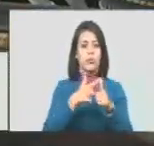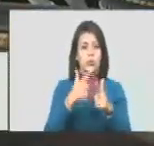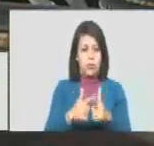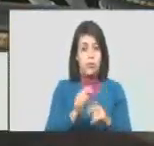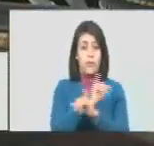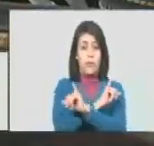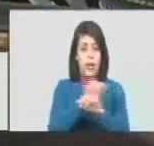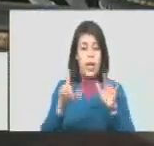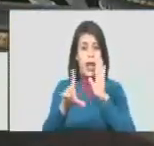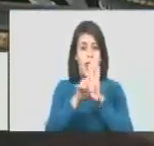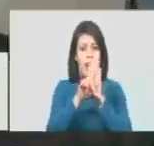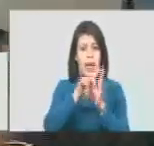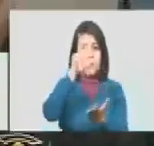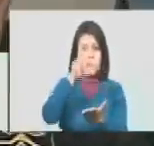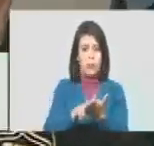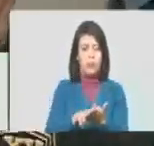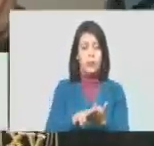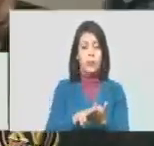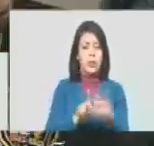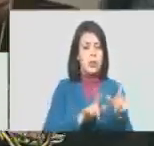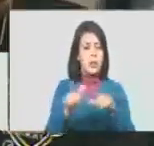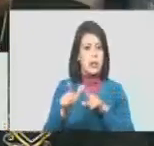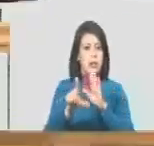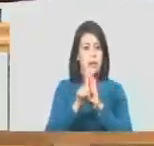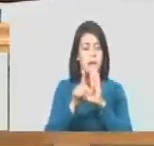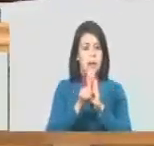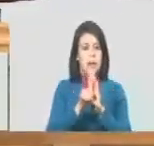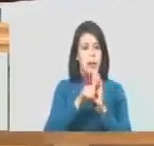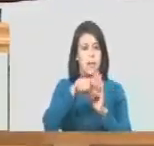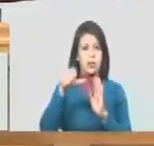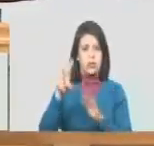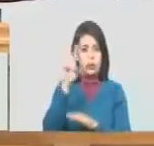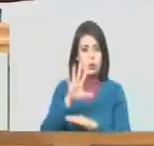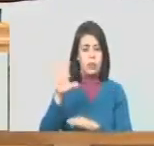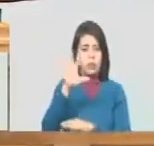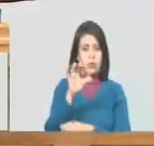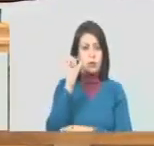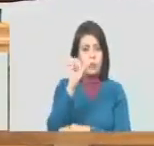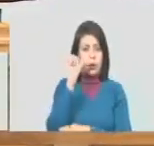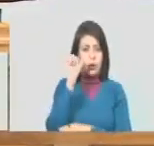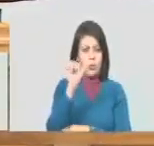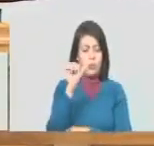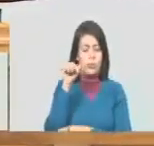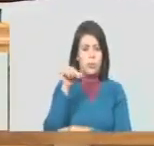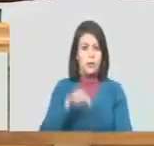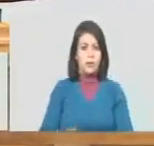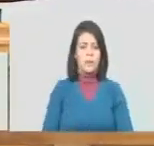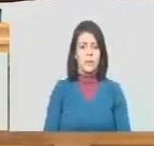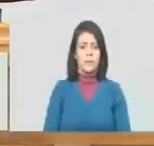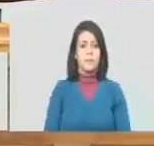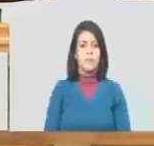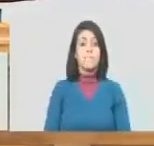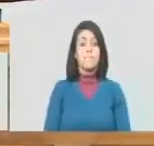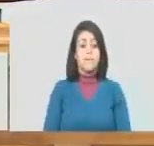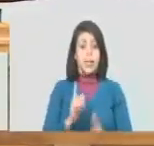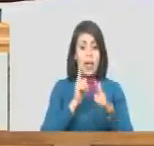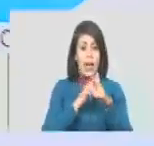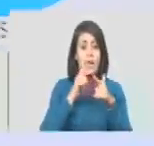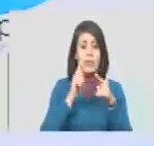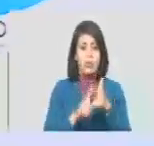daremos culminación, aprobación y sanción de la ley en Venezuela para personas con trastorno del espectro autista. En